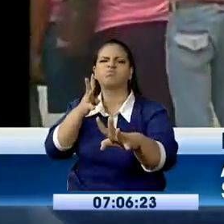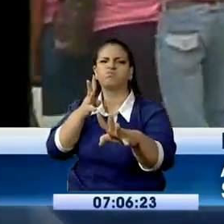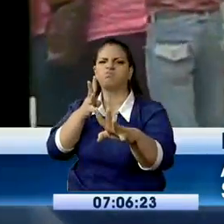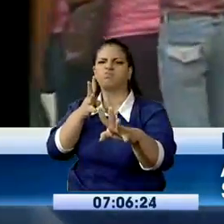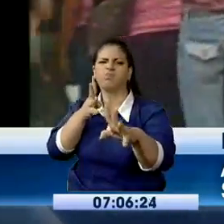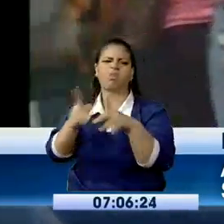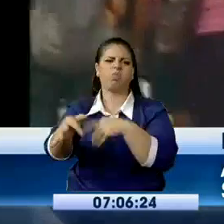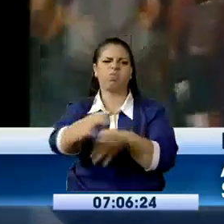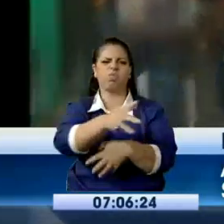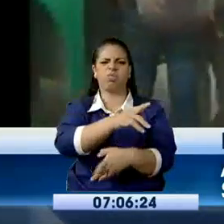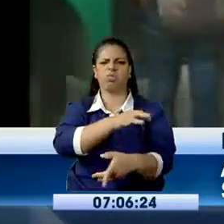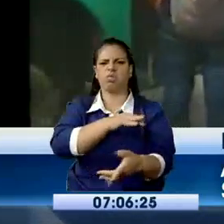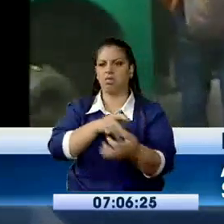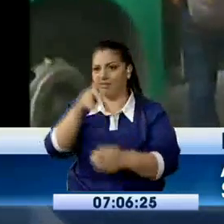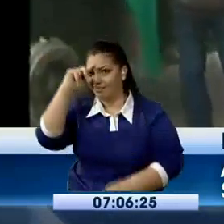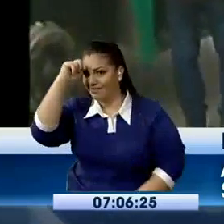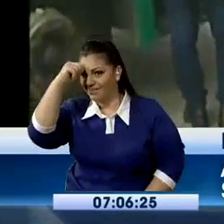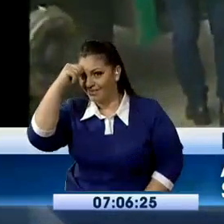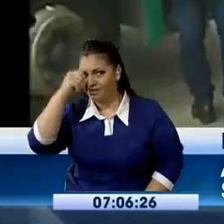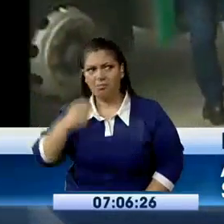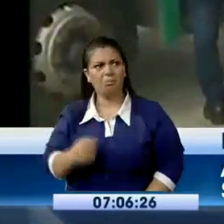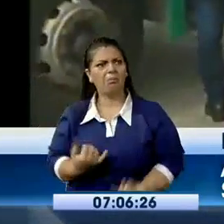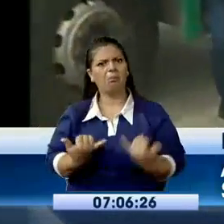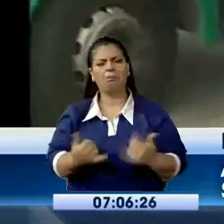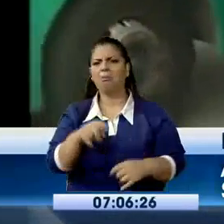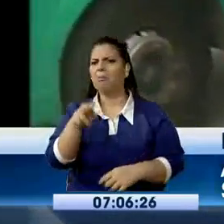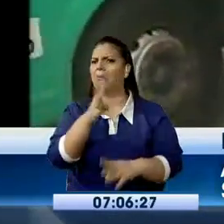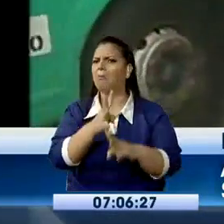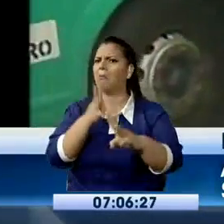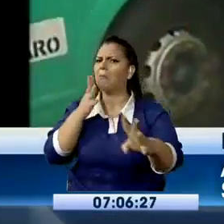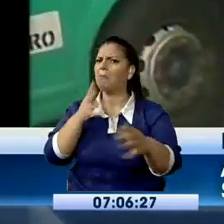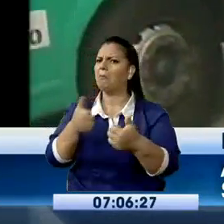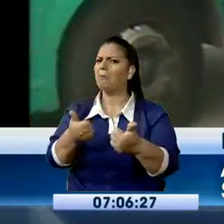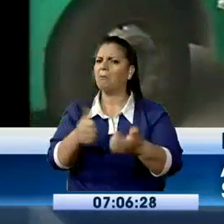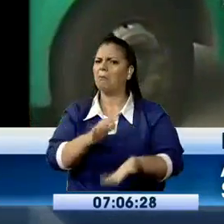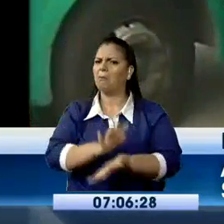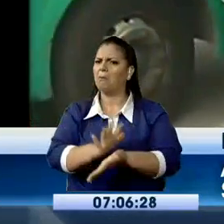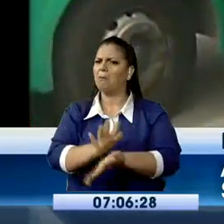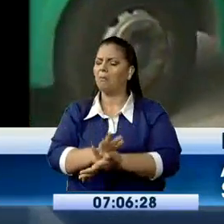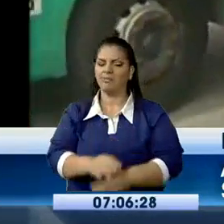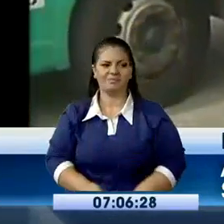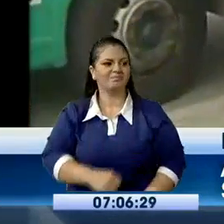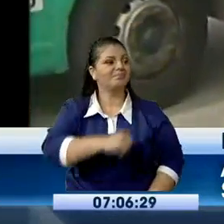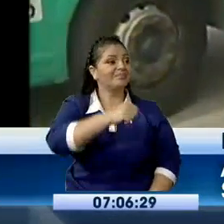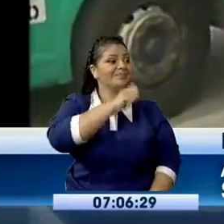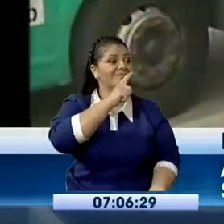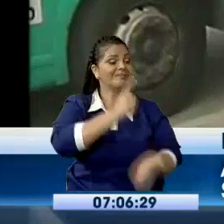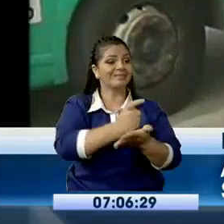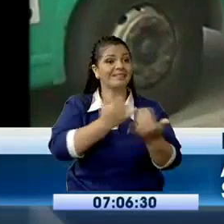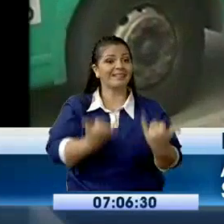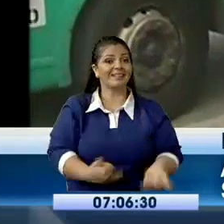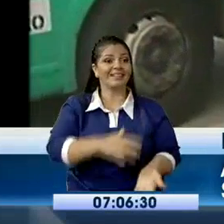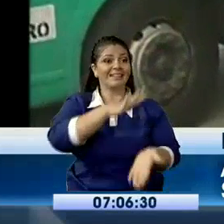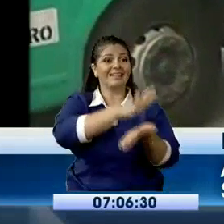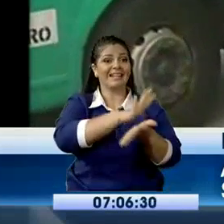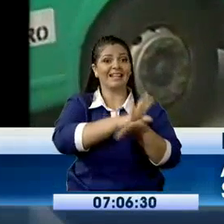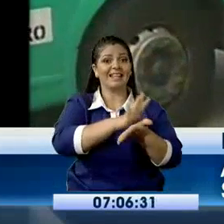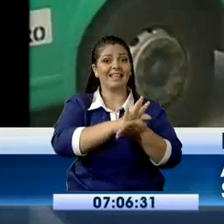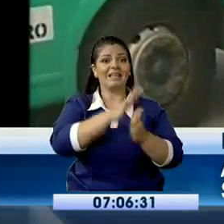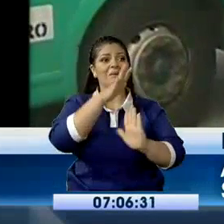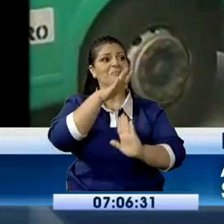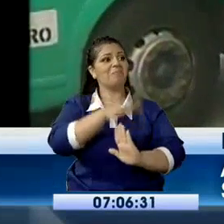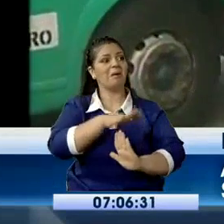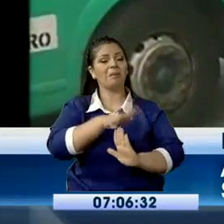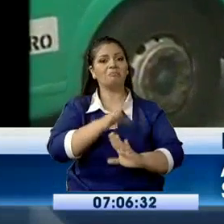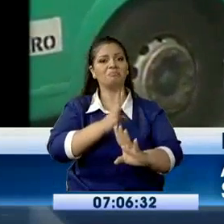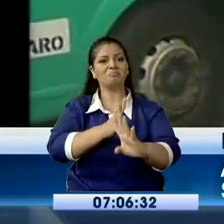Ahora mejor uno se sube con tranquilidad. Antes, ¿cómo se llama? Mucho desorden. Los varones no dejaban